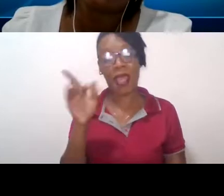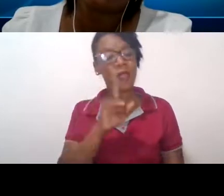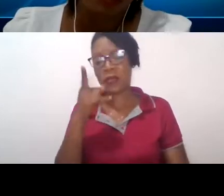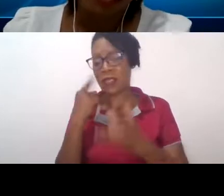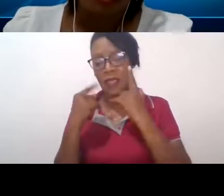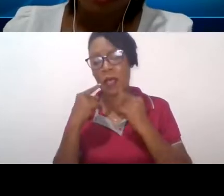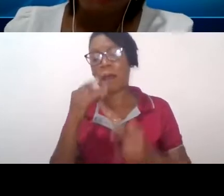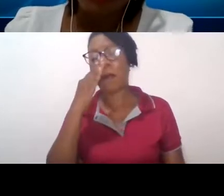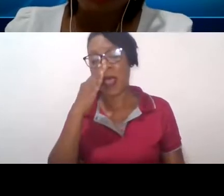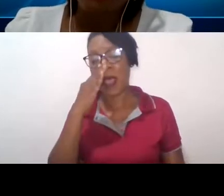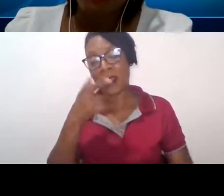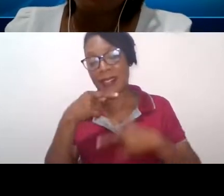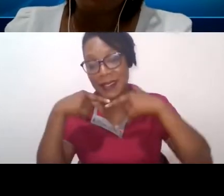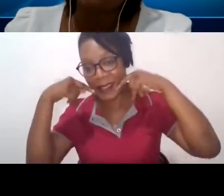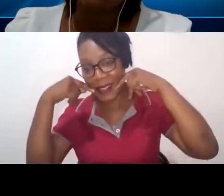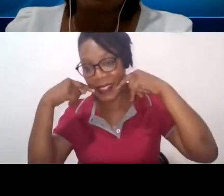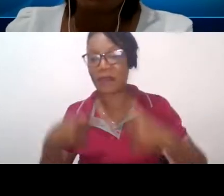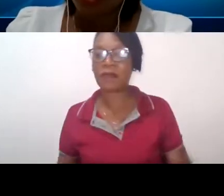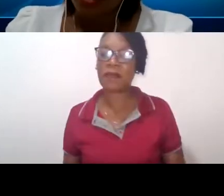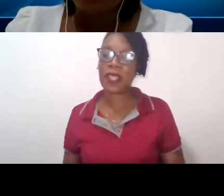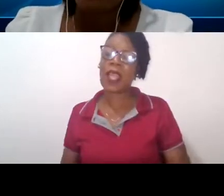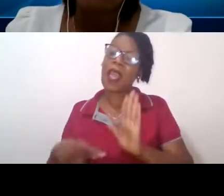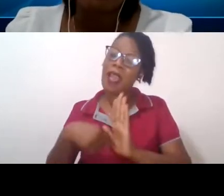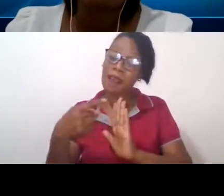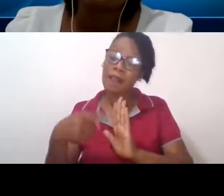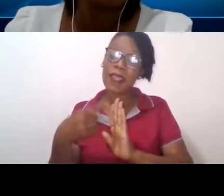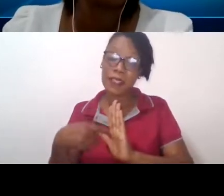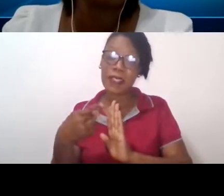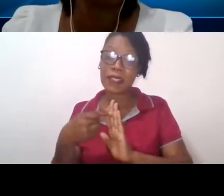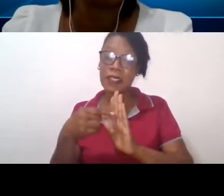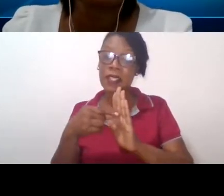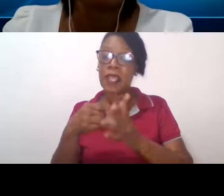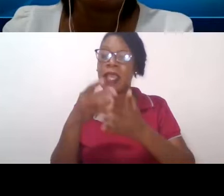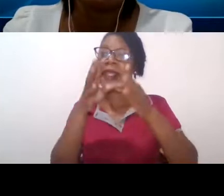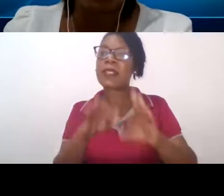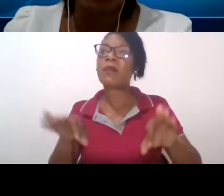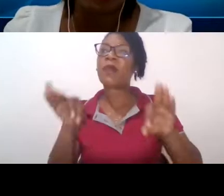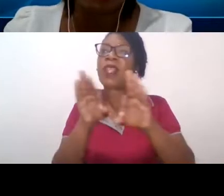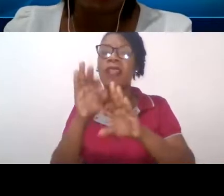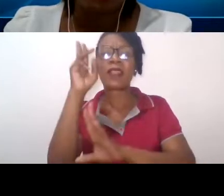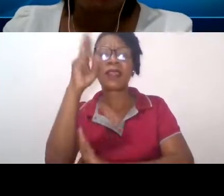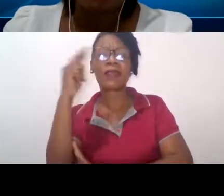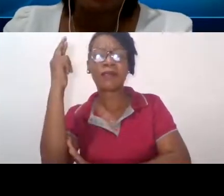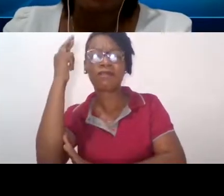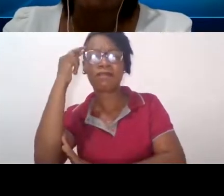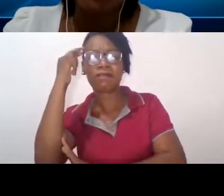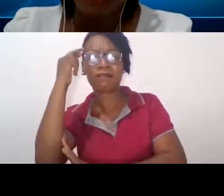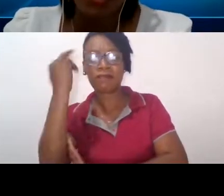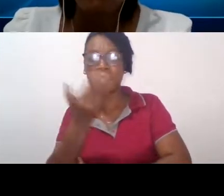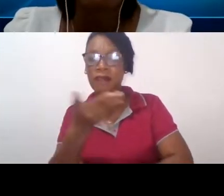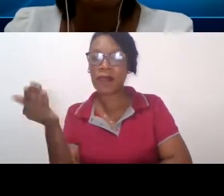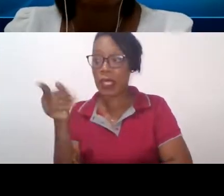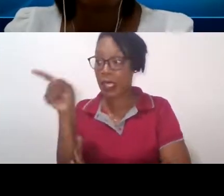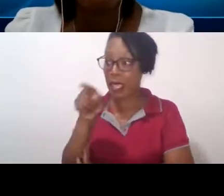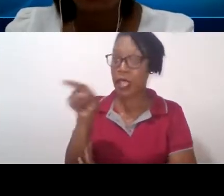está riendo. A veces, muchas veces con ellos, es necesario racionalizar las cosas para que ellos